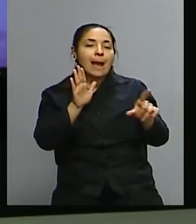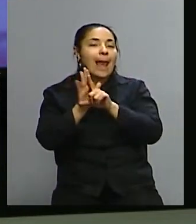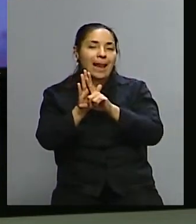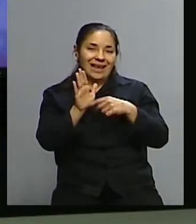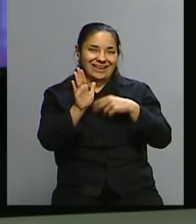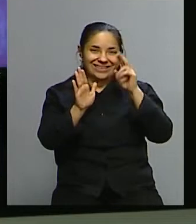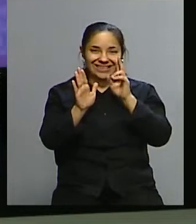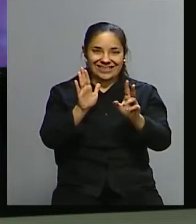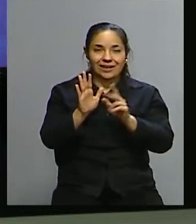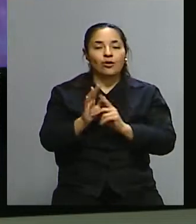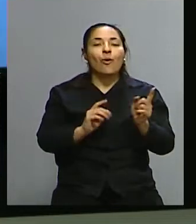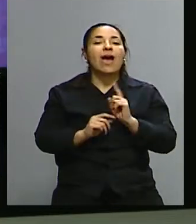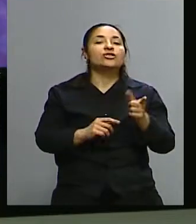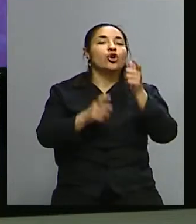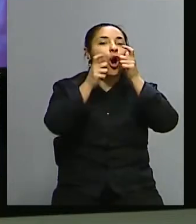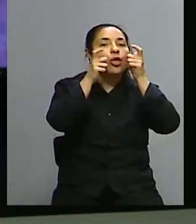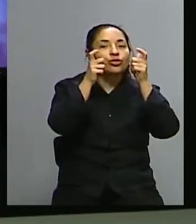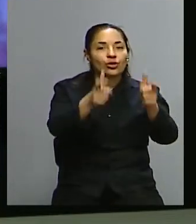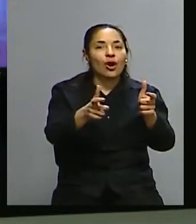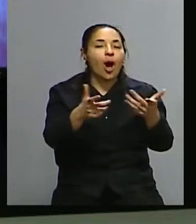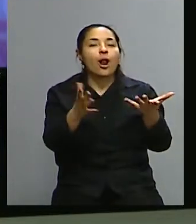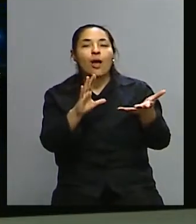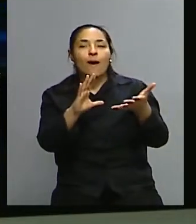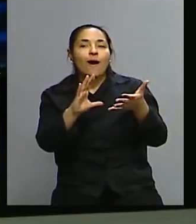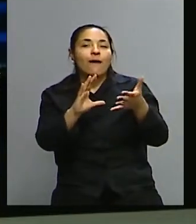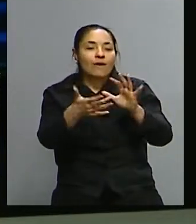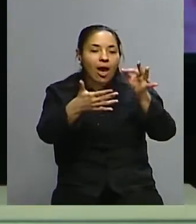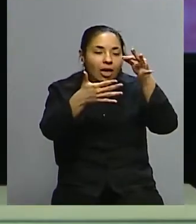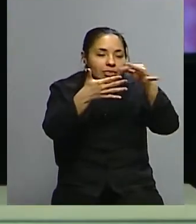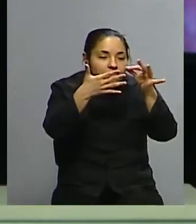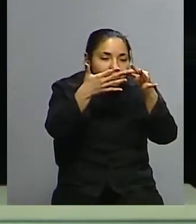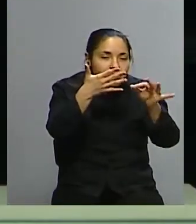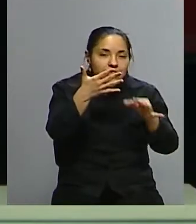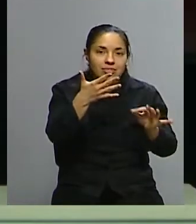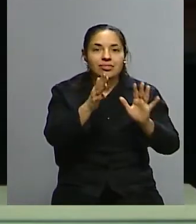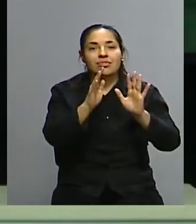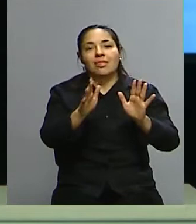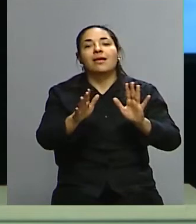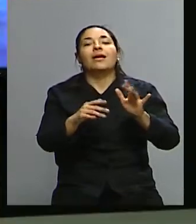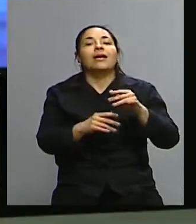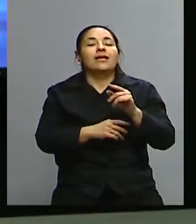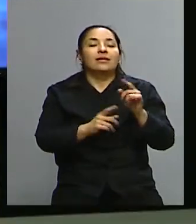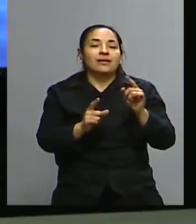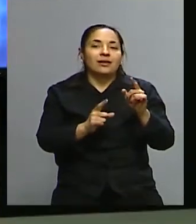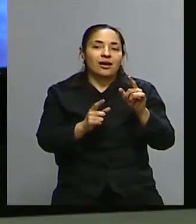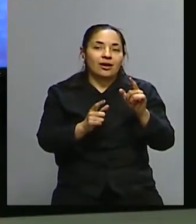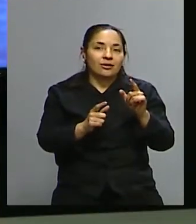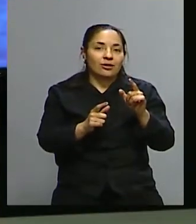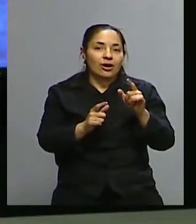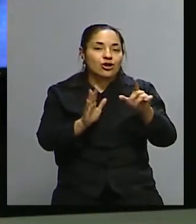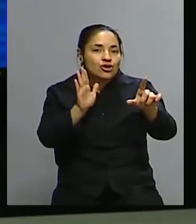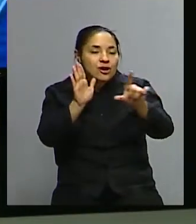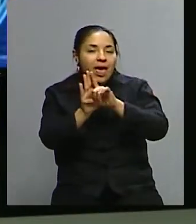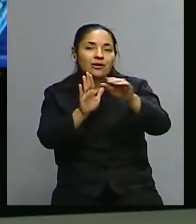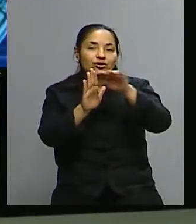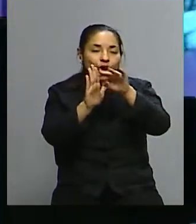un control, digamos, que uno se pone anteojeras para controlar, sino que el parámetro para controlar es toda la normativa. Si